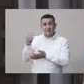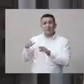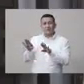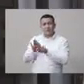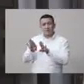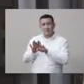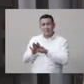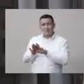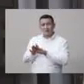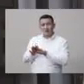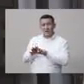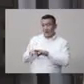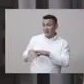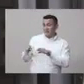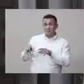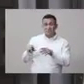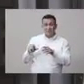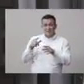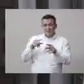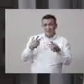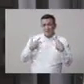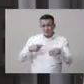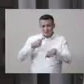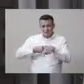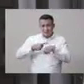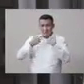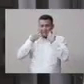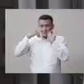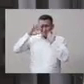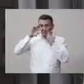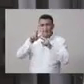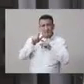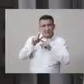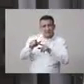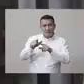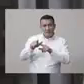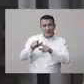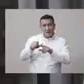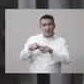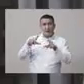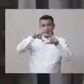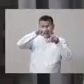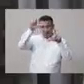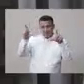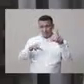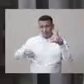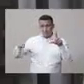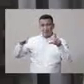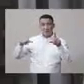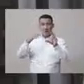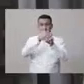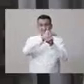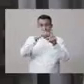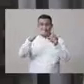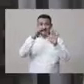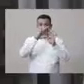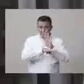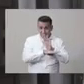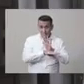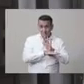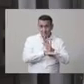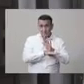mantenemos nuestra tasa de letalidad en un valor que equivale a la mitad del promedio nacional. Les recuerdo